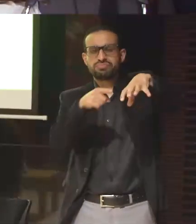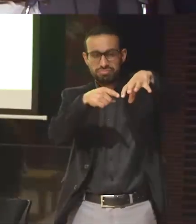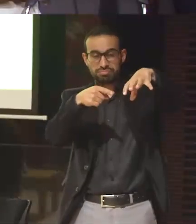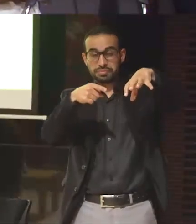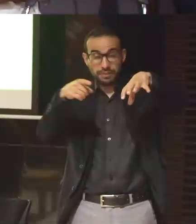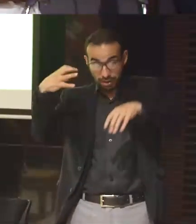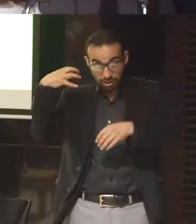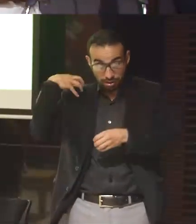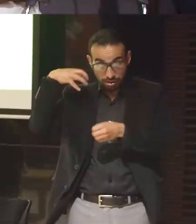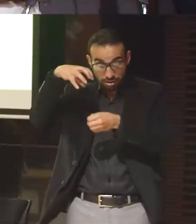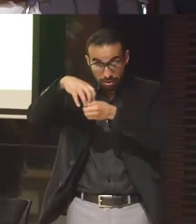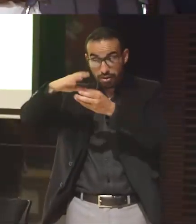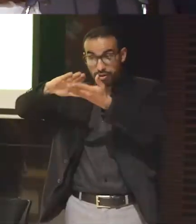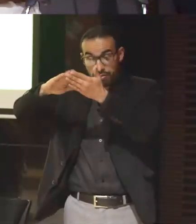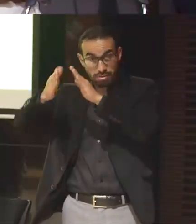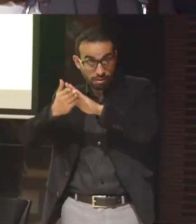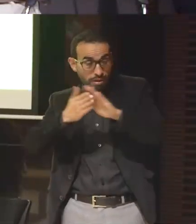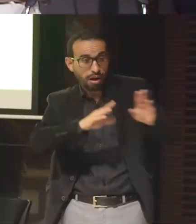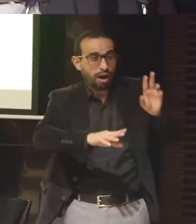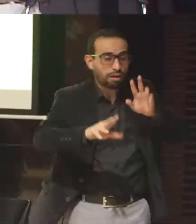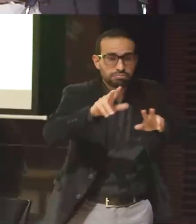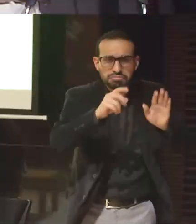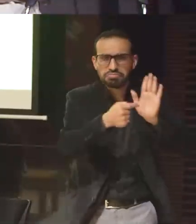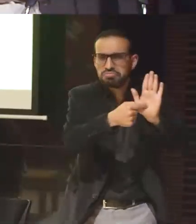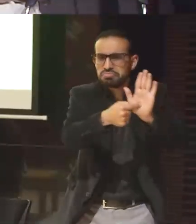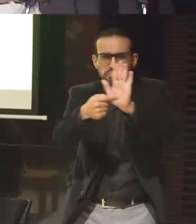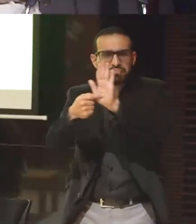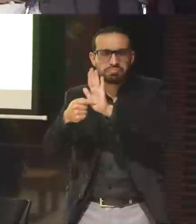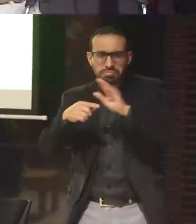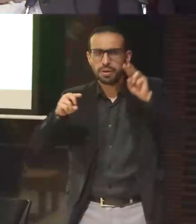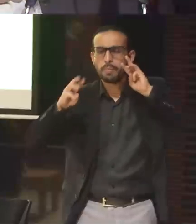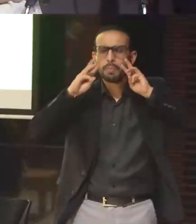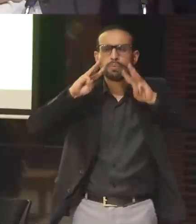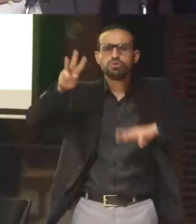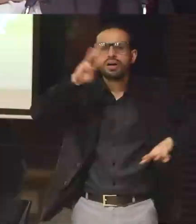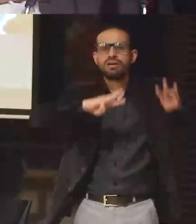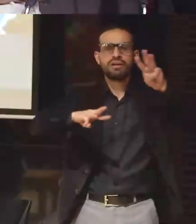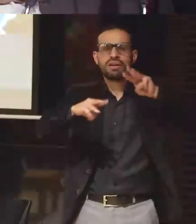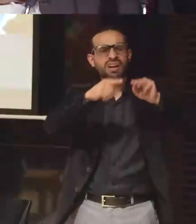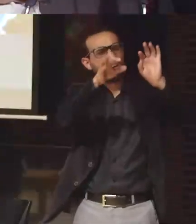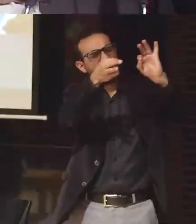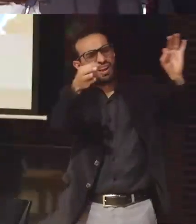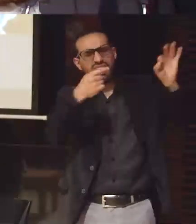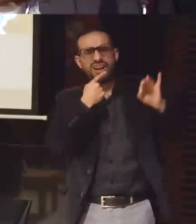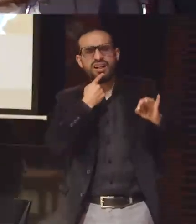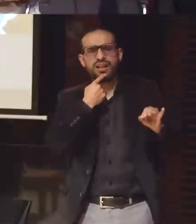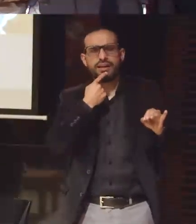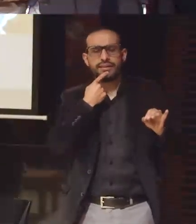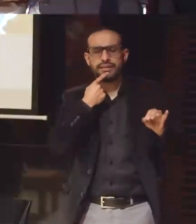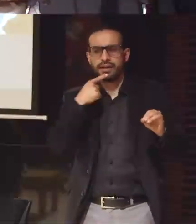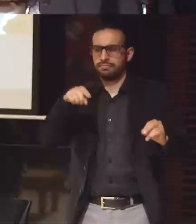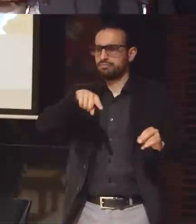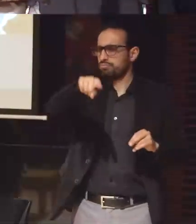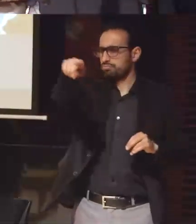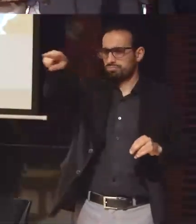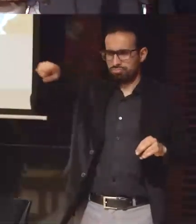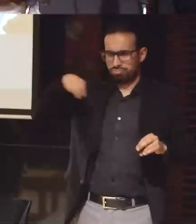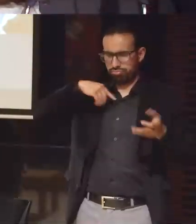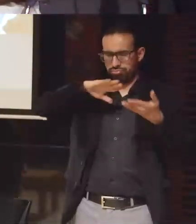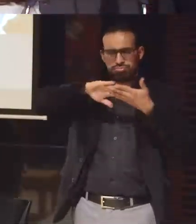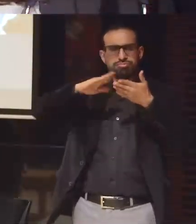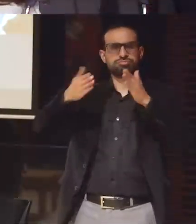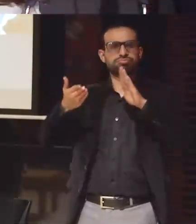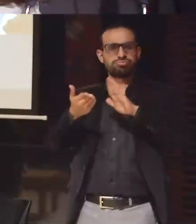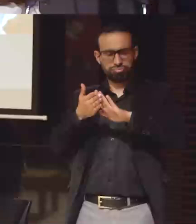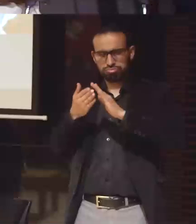y el mensaje que ellos quisieron dar fue: nosotros construimos esta ciudad, Ciudad Bolívar, y es verdad, y